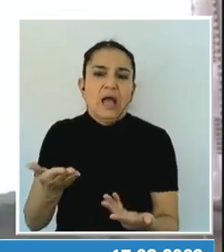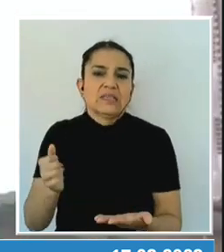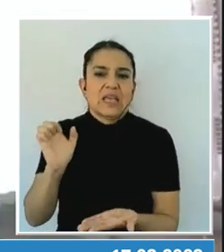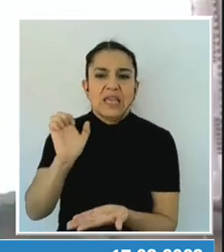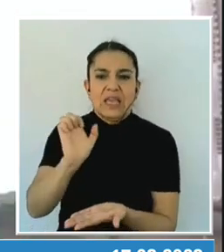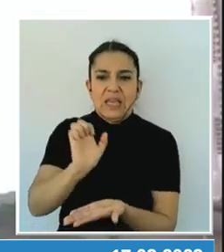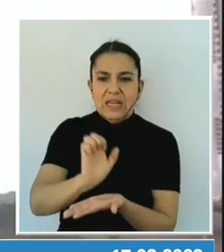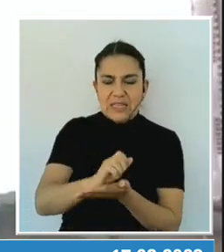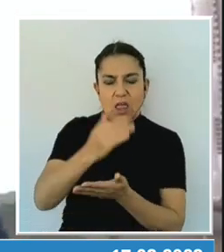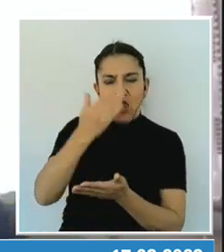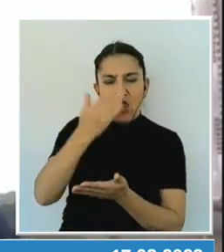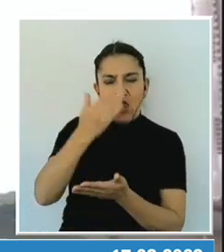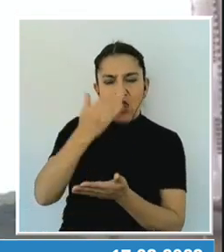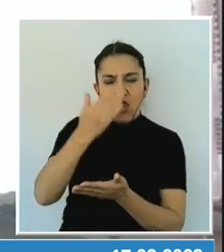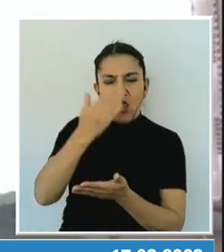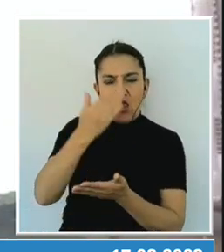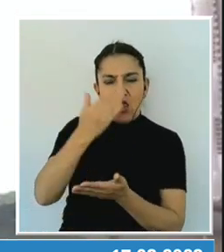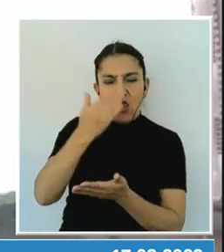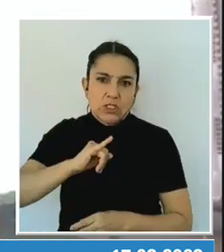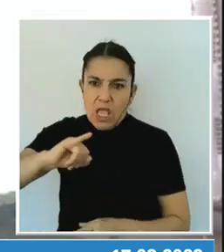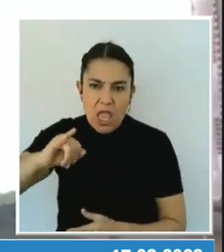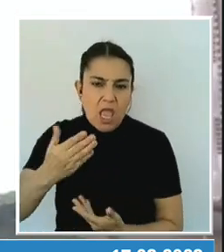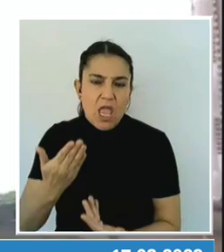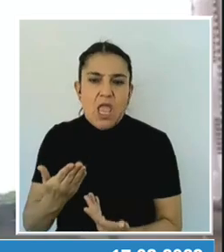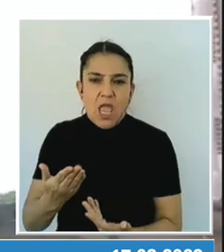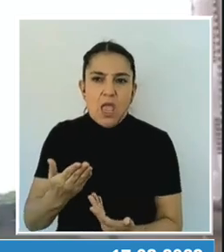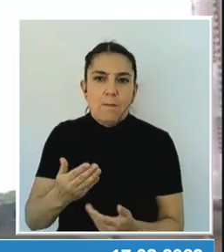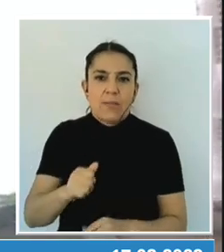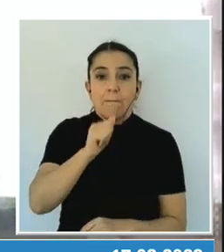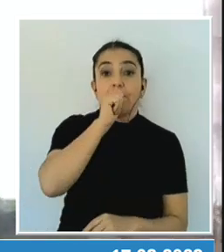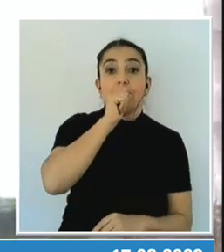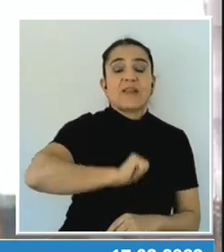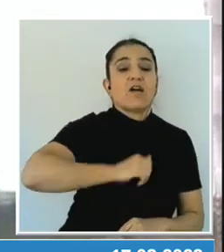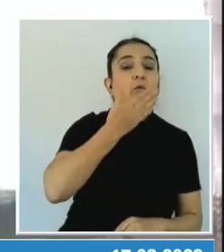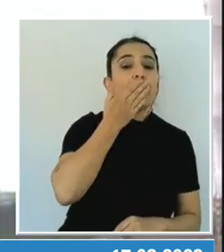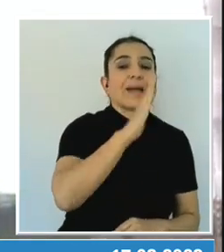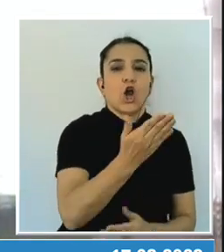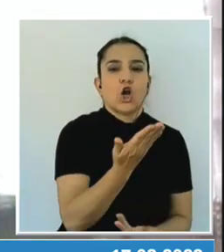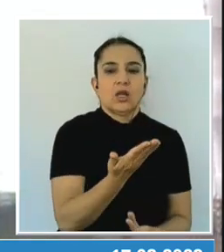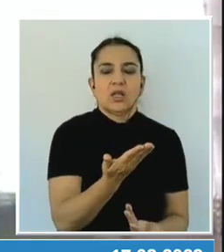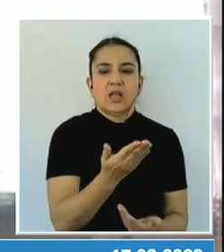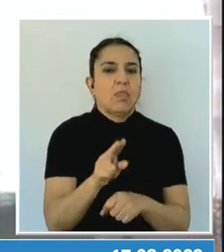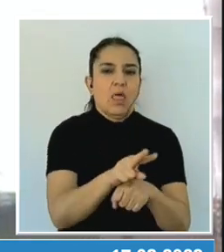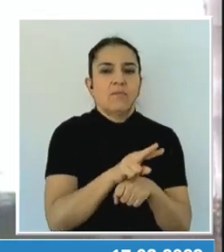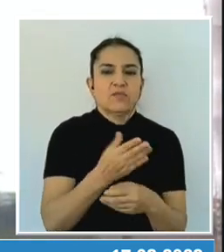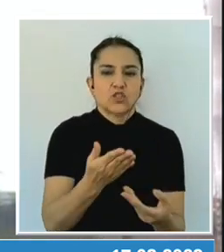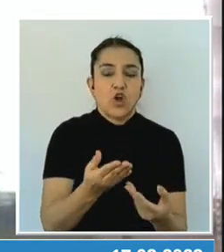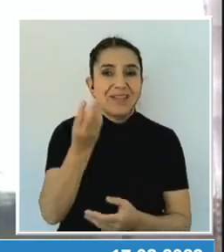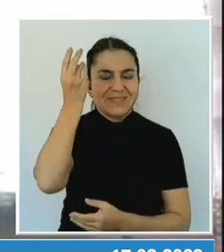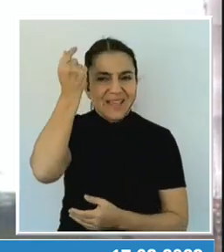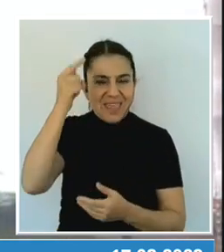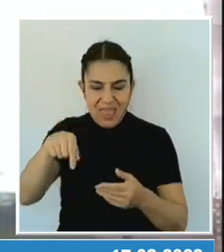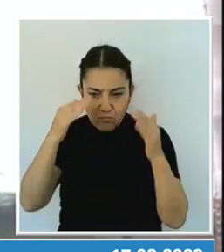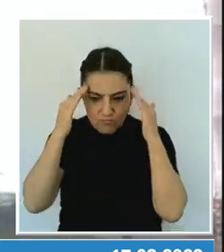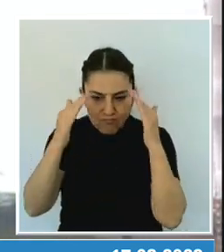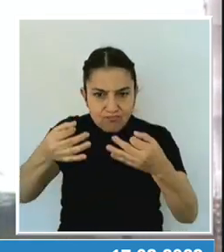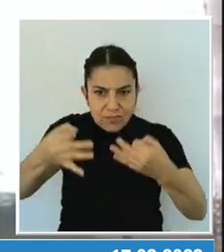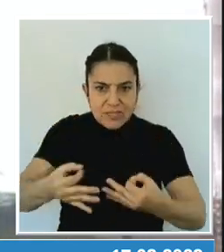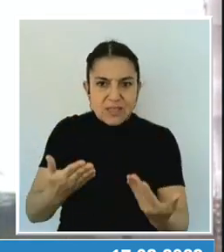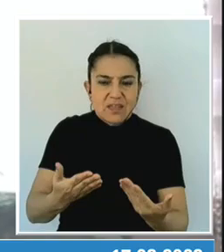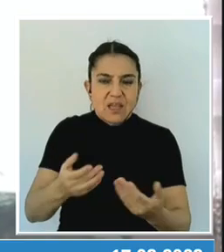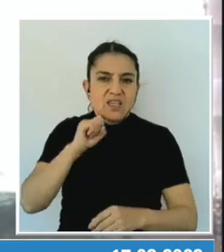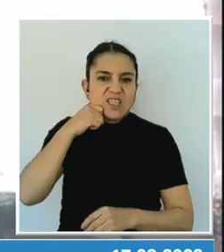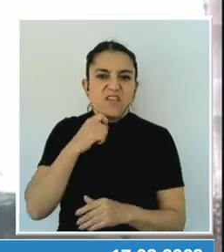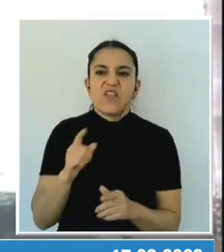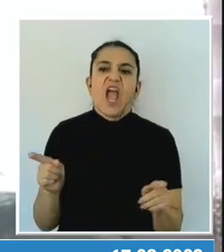y los privados son mejores, ¿no? Esa idea está sentada. Yo creo que esa idea es una simplificación, de la misma